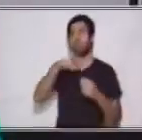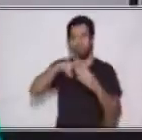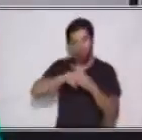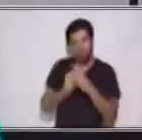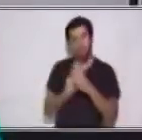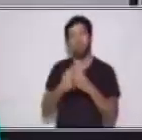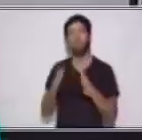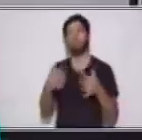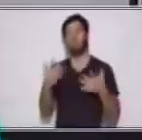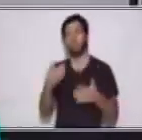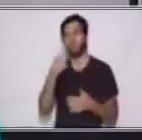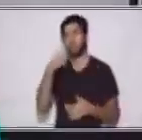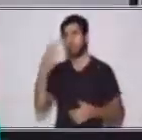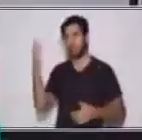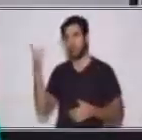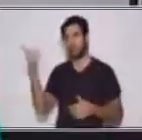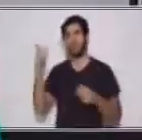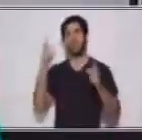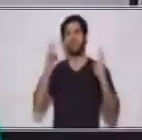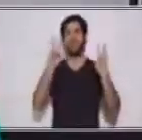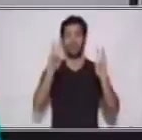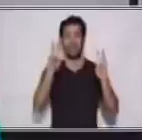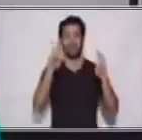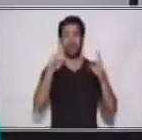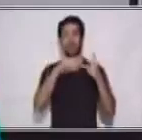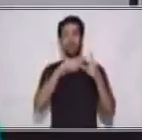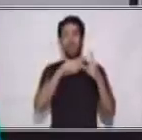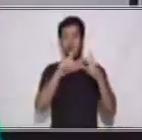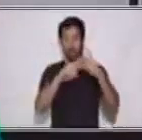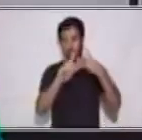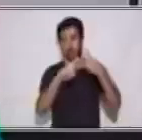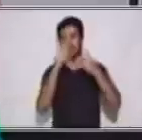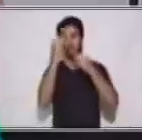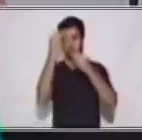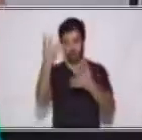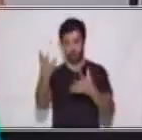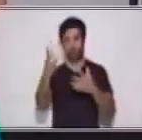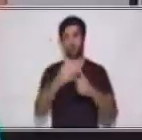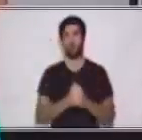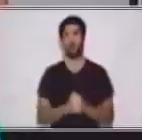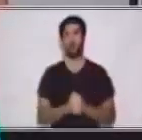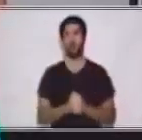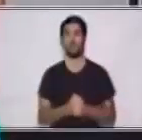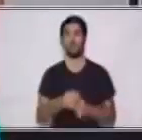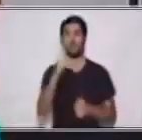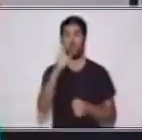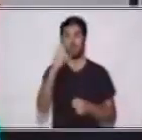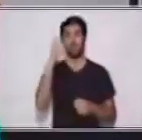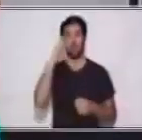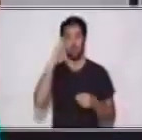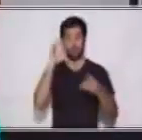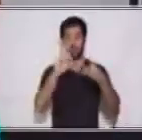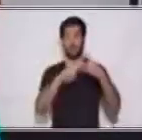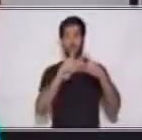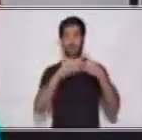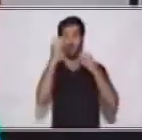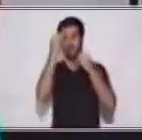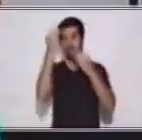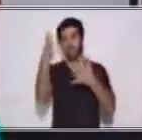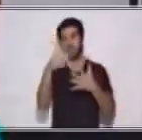comenzar a adentrarnos dentro del texto informativo. ¿Te recuerdas tú que hablamos que es el texto informativo?